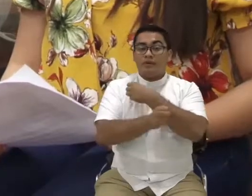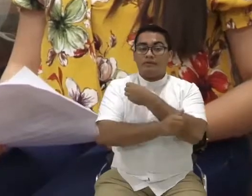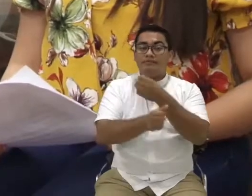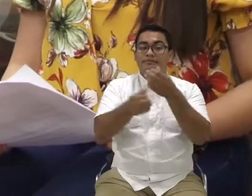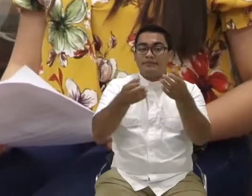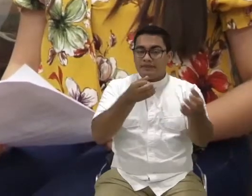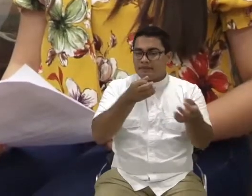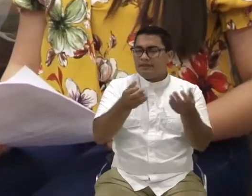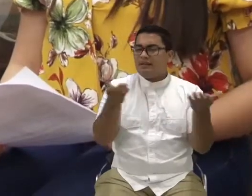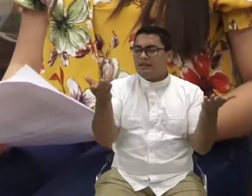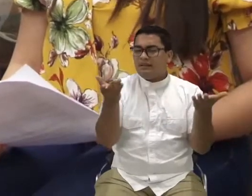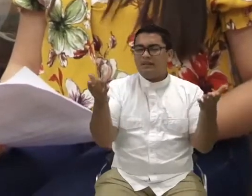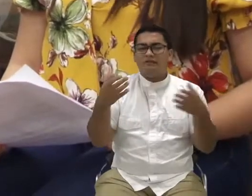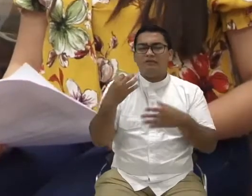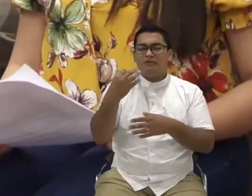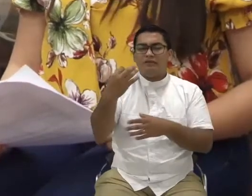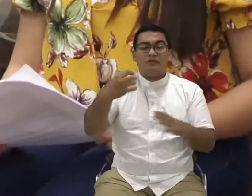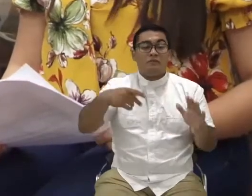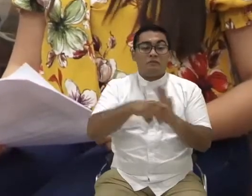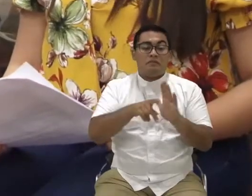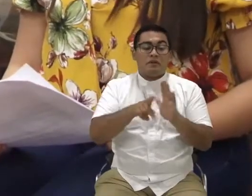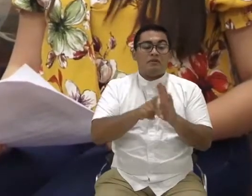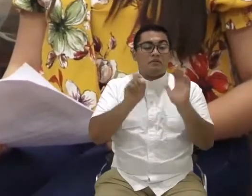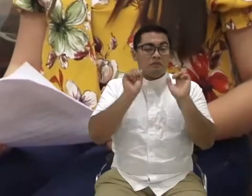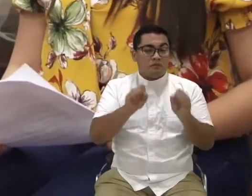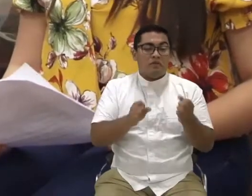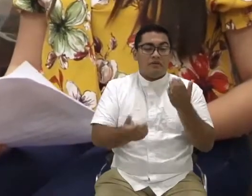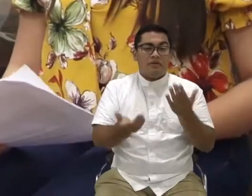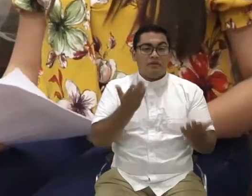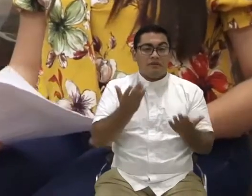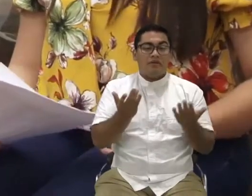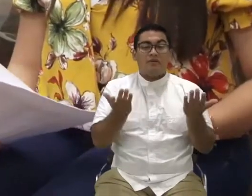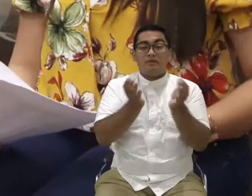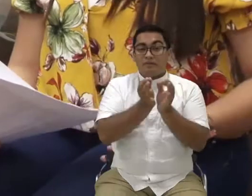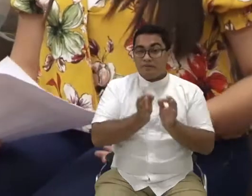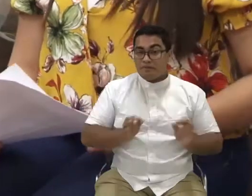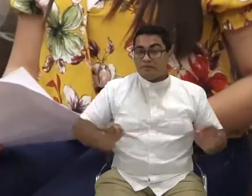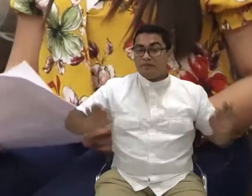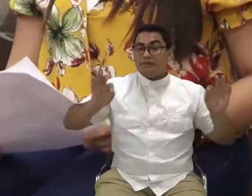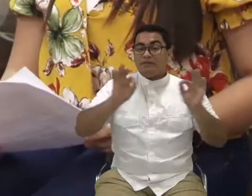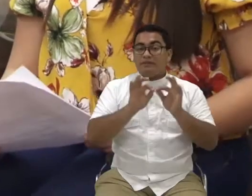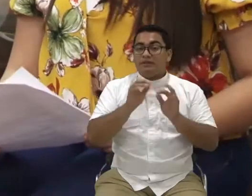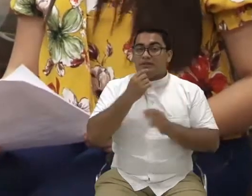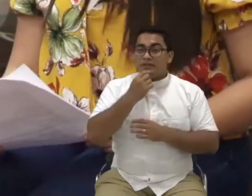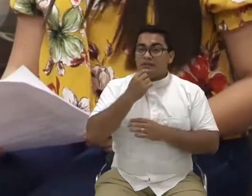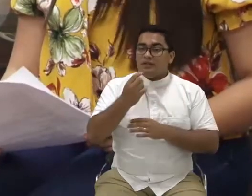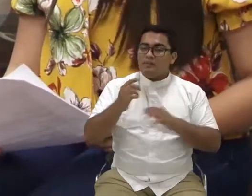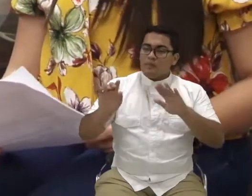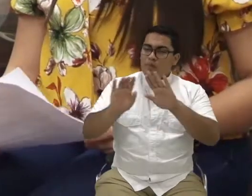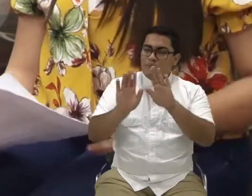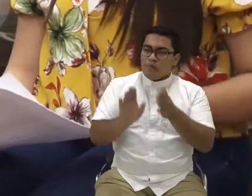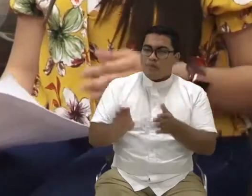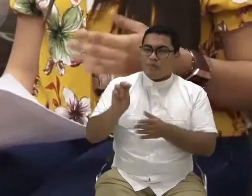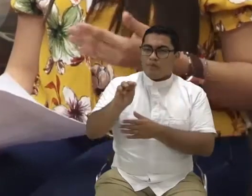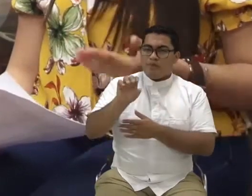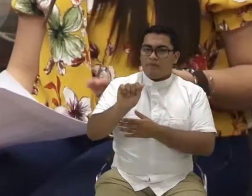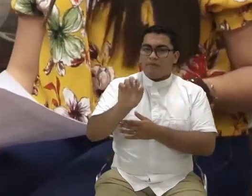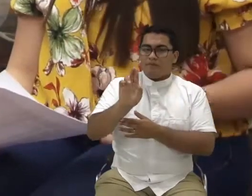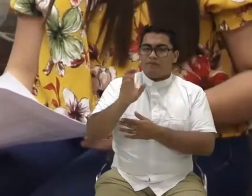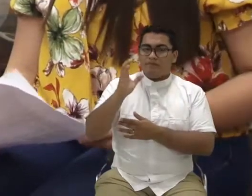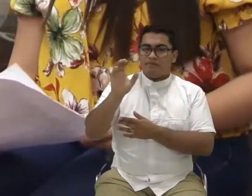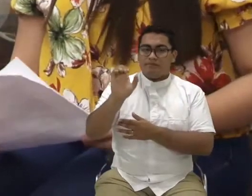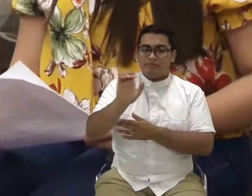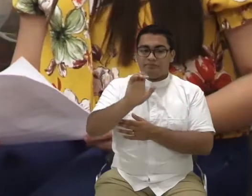ante los diferentes escenarios de riesgo a los que nosotros estamos expuestos. Y algo importante a destacar, considero, Marcela, es también el uso